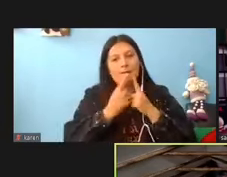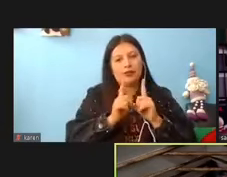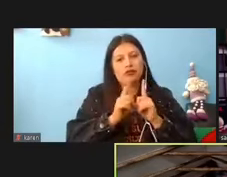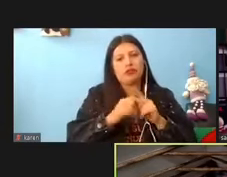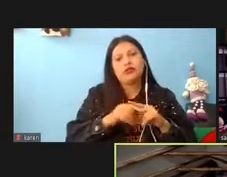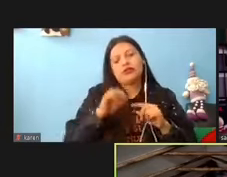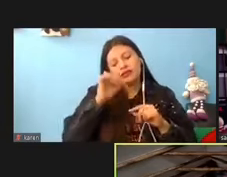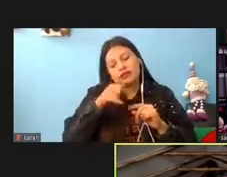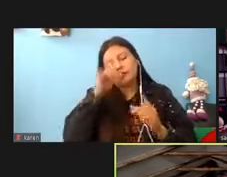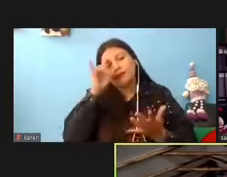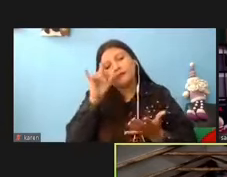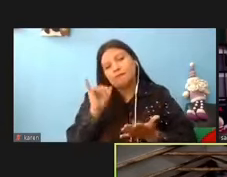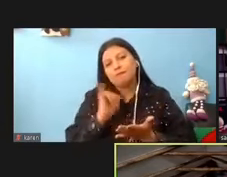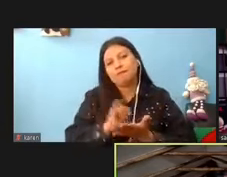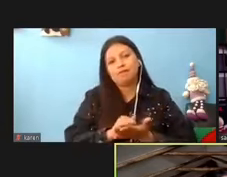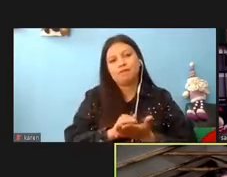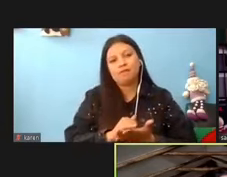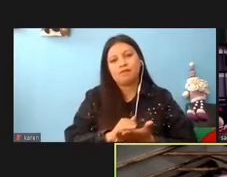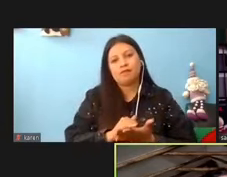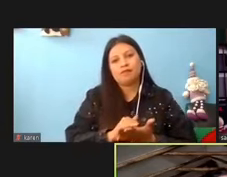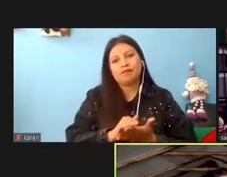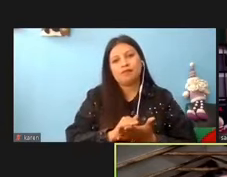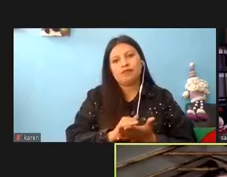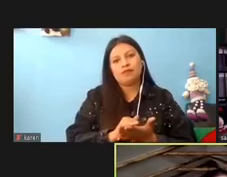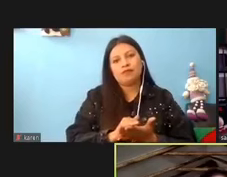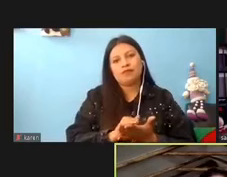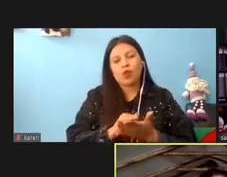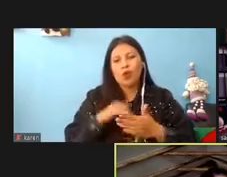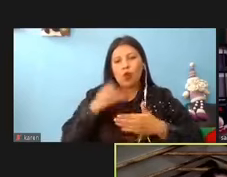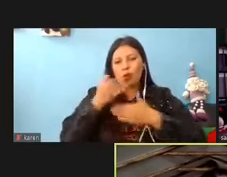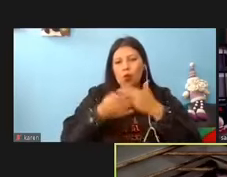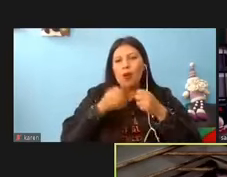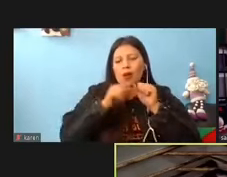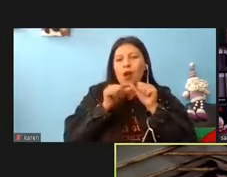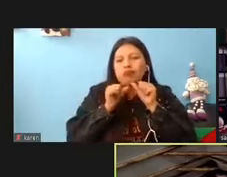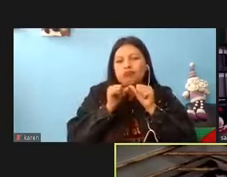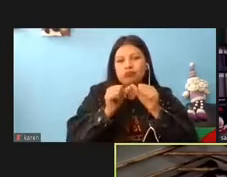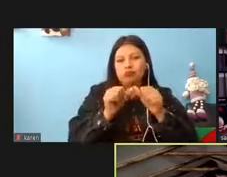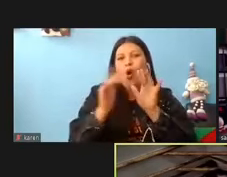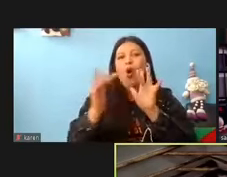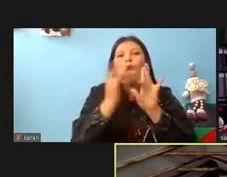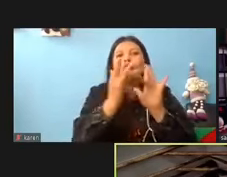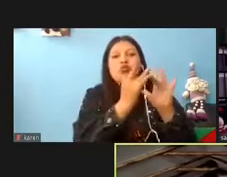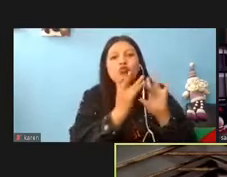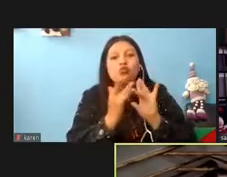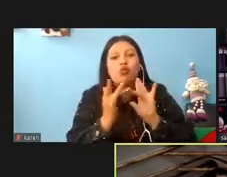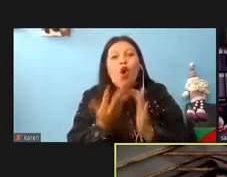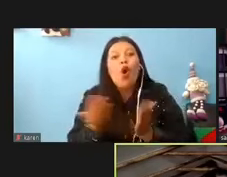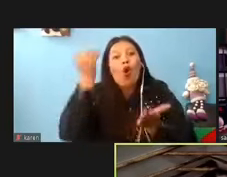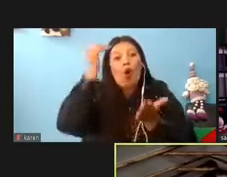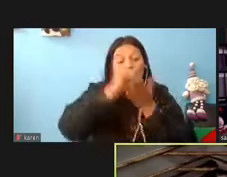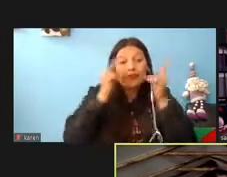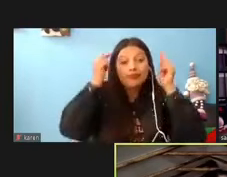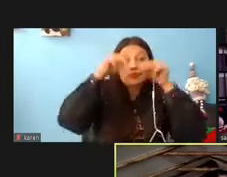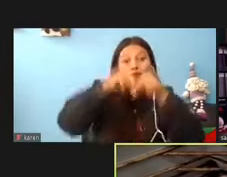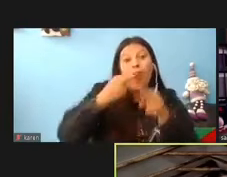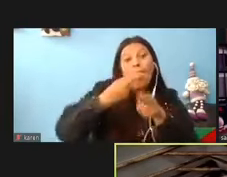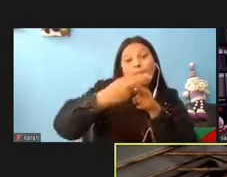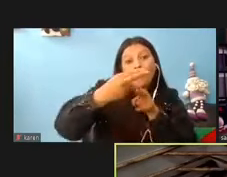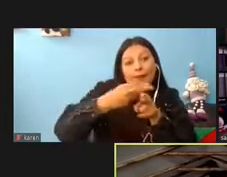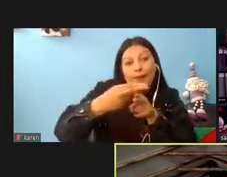sí, creo que en la medida de lo posible mantener los contactos, volvernos a encontrar pronto,